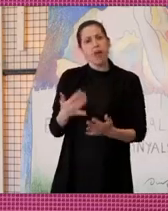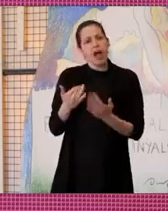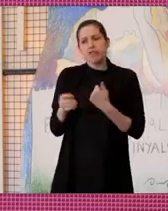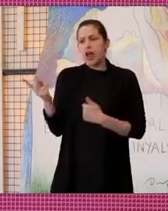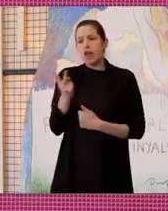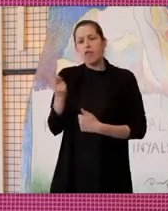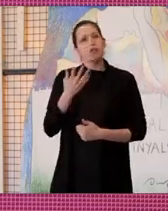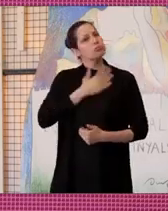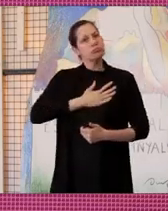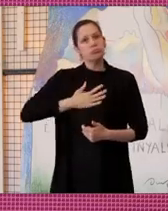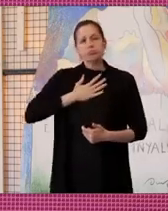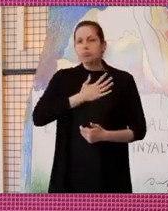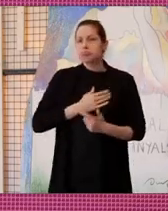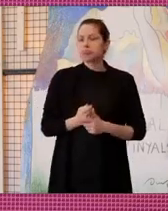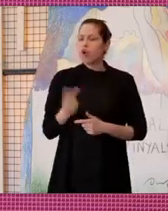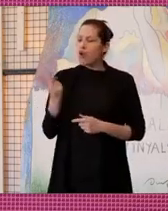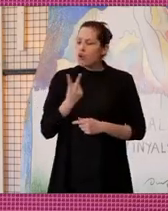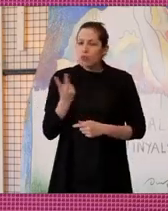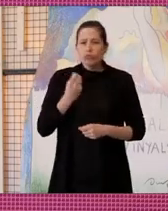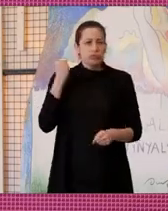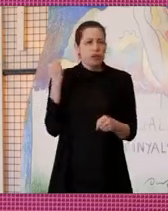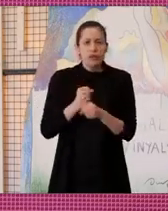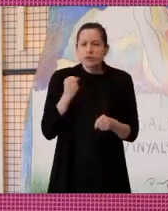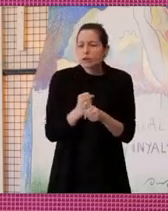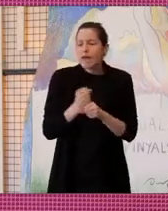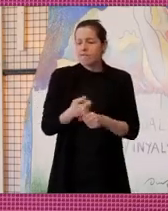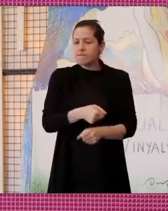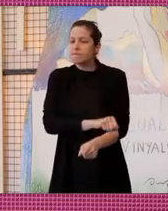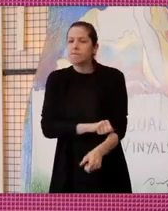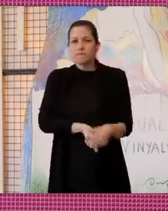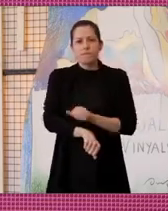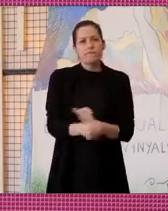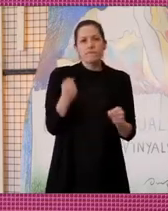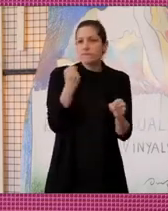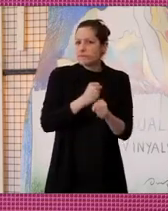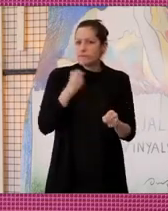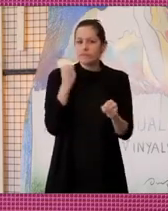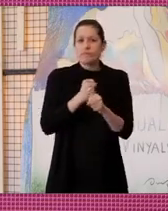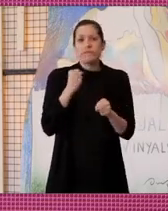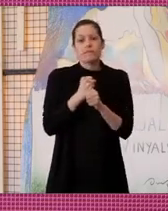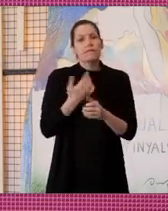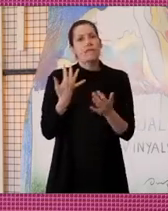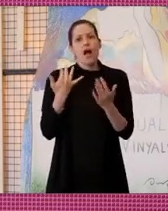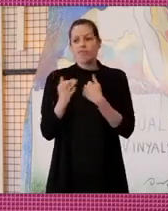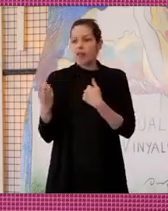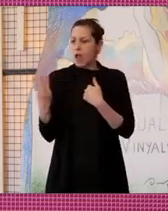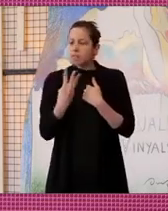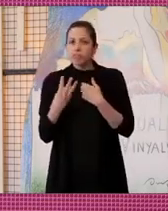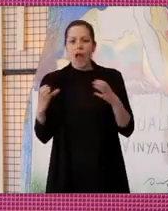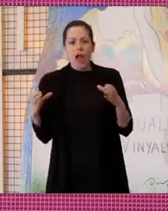y trabajaron enormemente y fue Yo creo que fue un Team También encontré